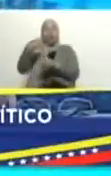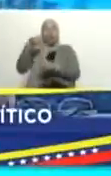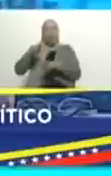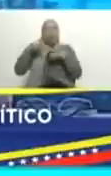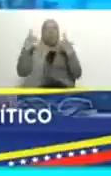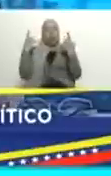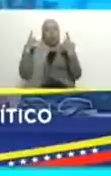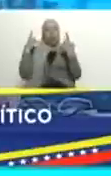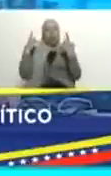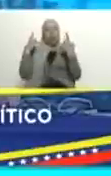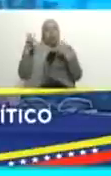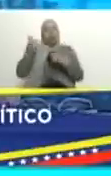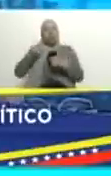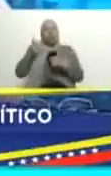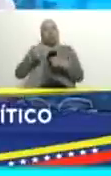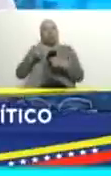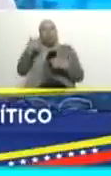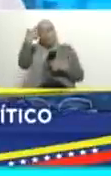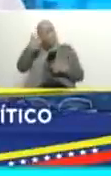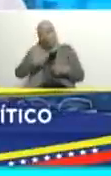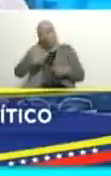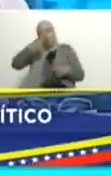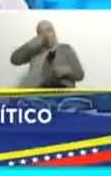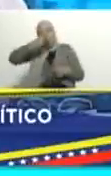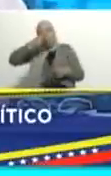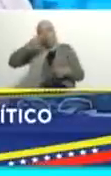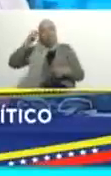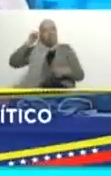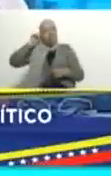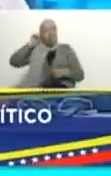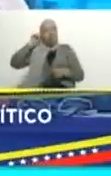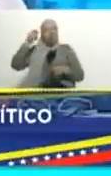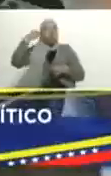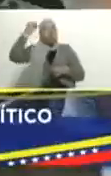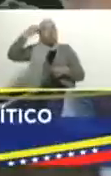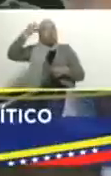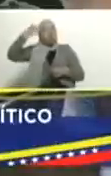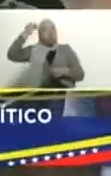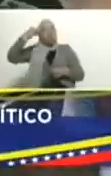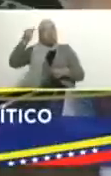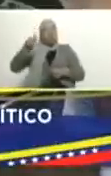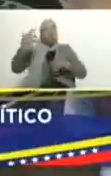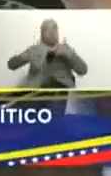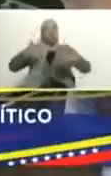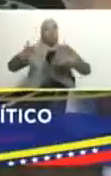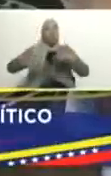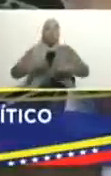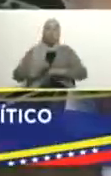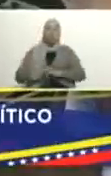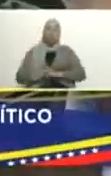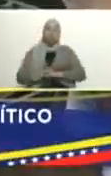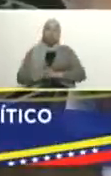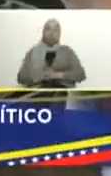Guaira. Necesitamos ser hombres y mujeres de pensamiento y acción.